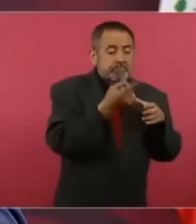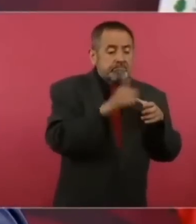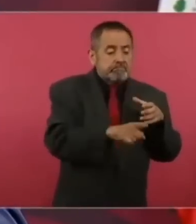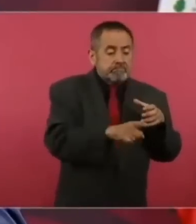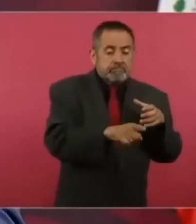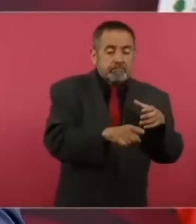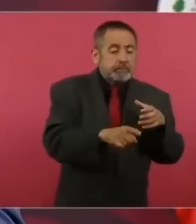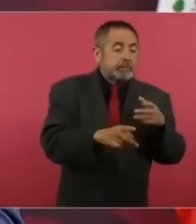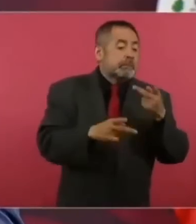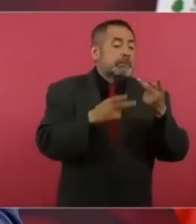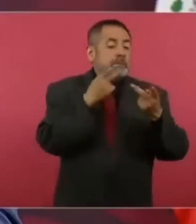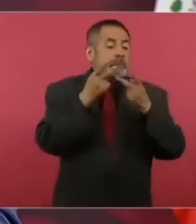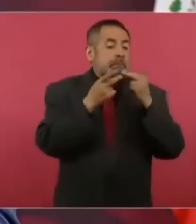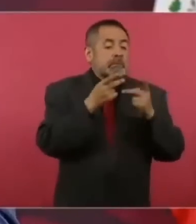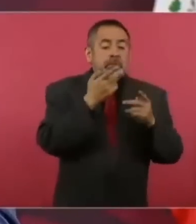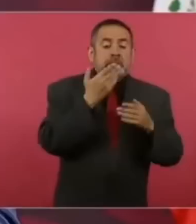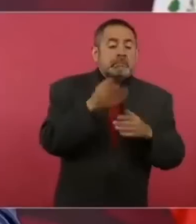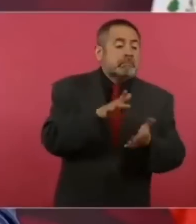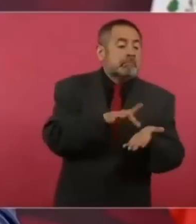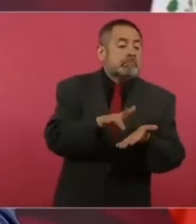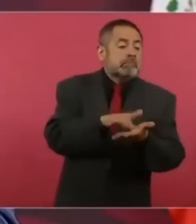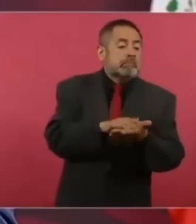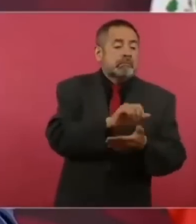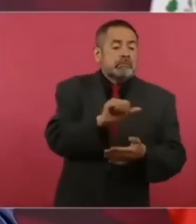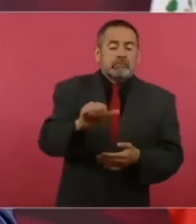hablar bien de la señora Xóchitl.